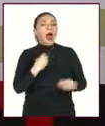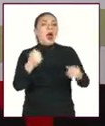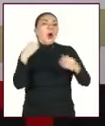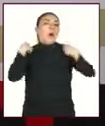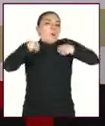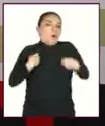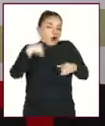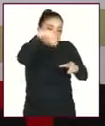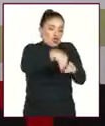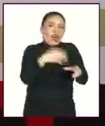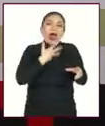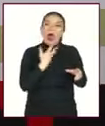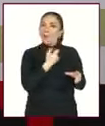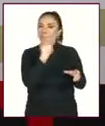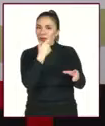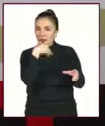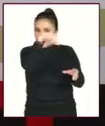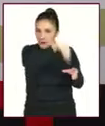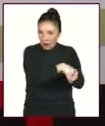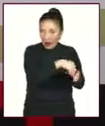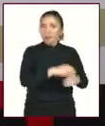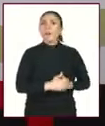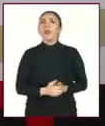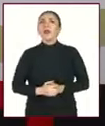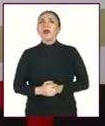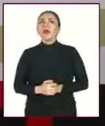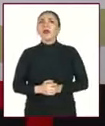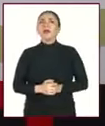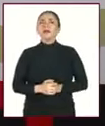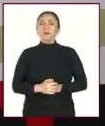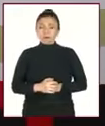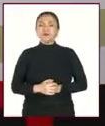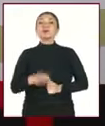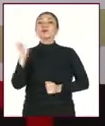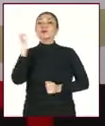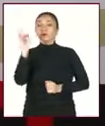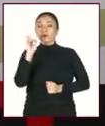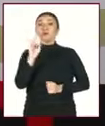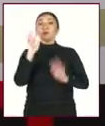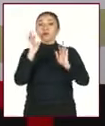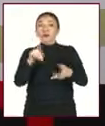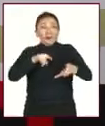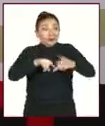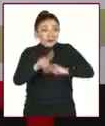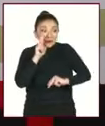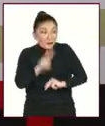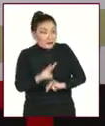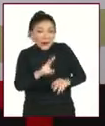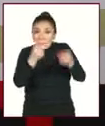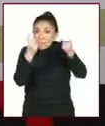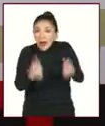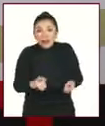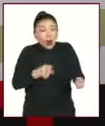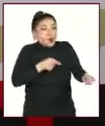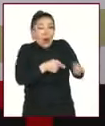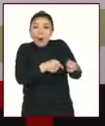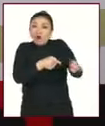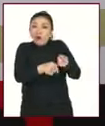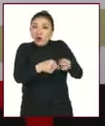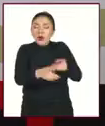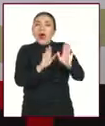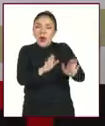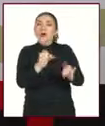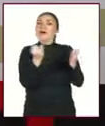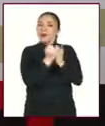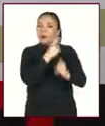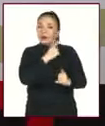sus medicamentos. En este caso, si ya entra en una convulsión, lo ideal sería mantenerlo igual en